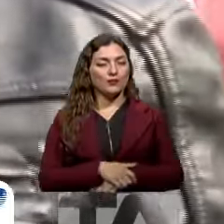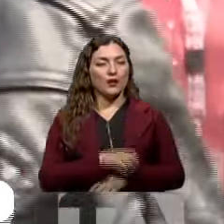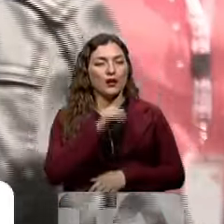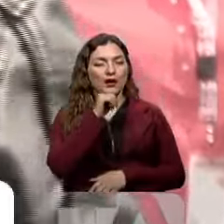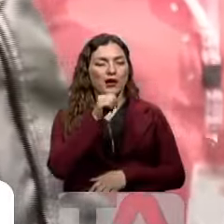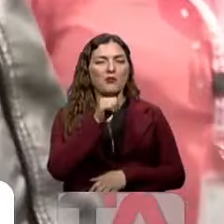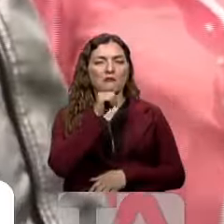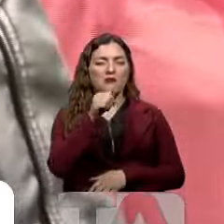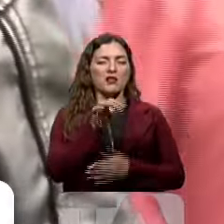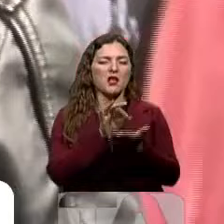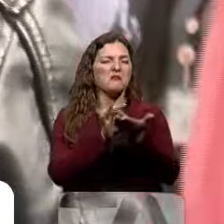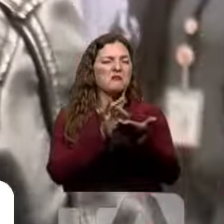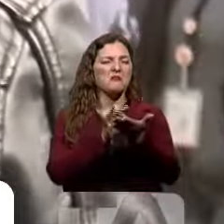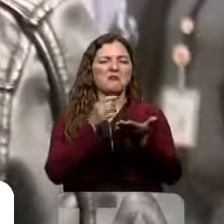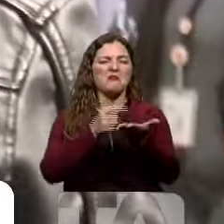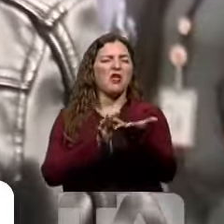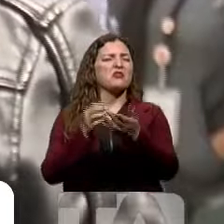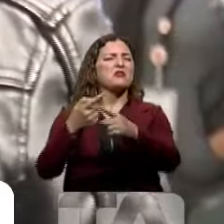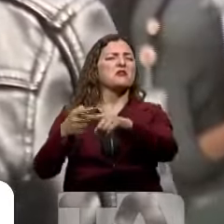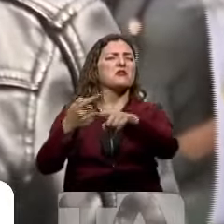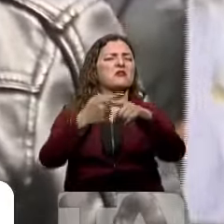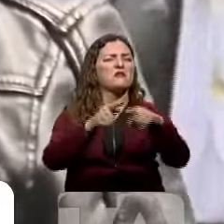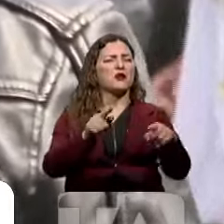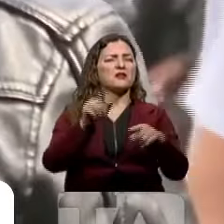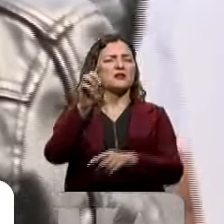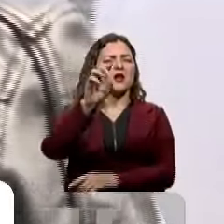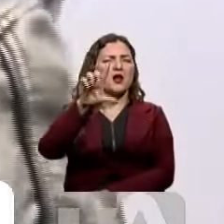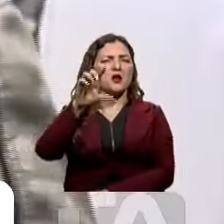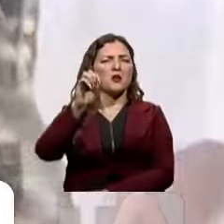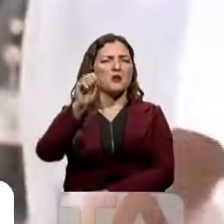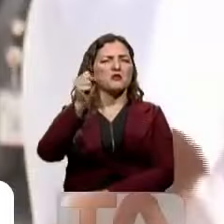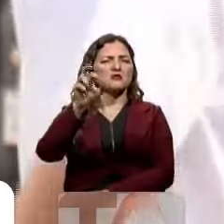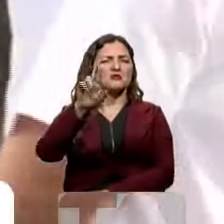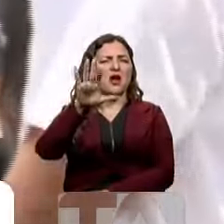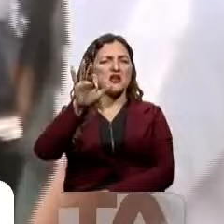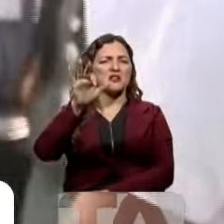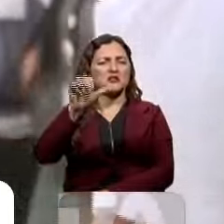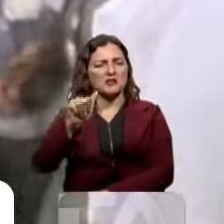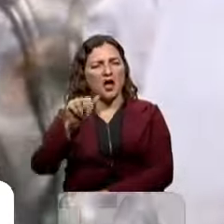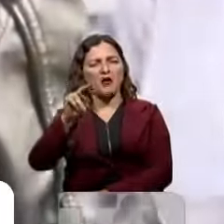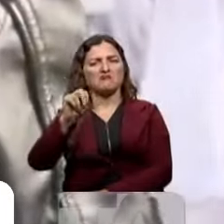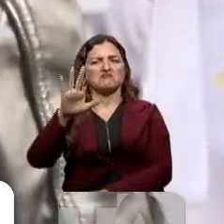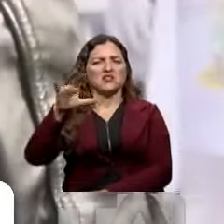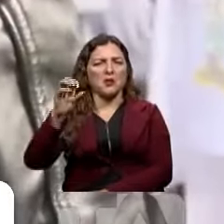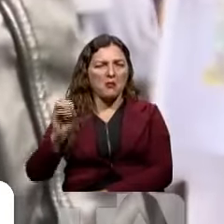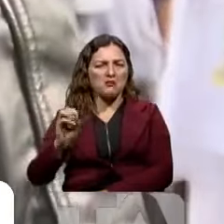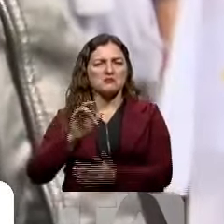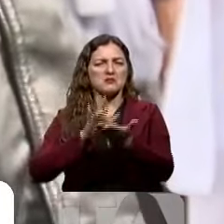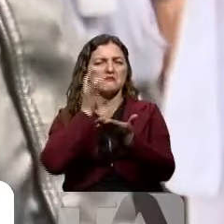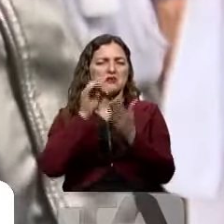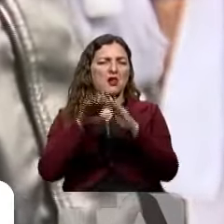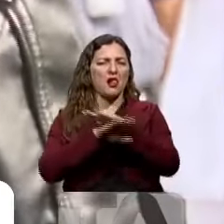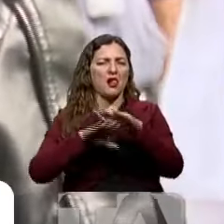de 500, no encuentran tampoco los sartán de 50 ni de 100 miligramos, son medicamentos básicos y como